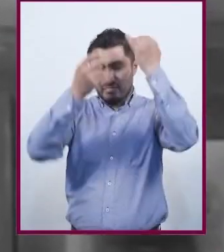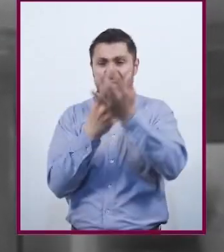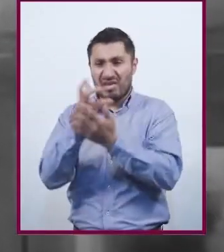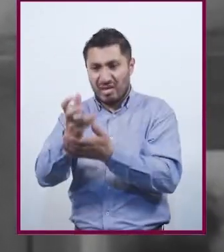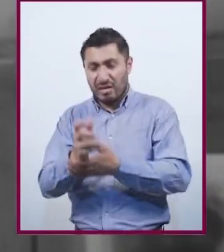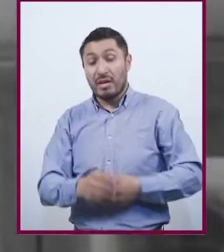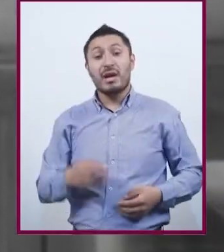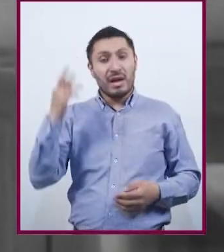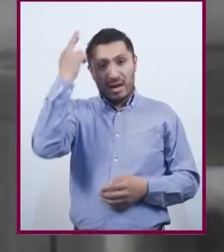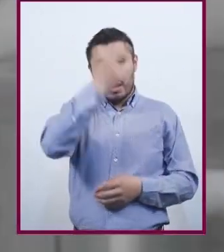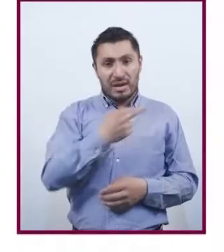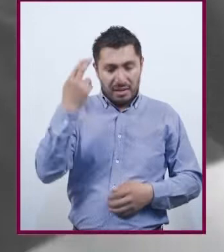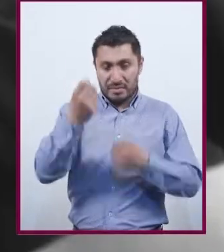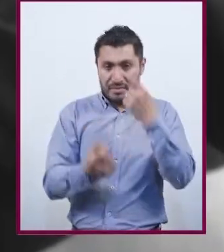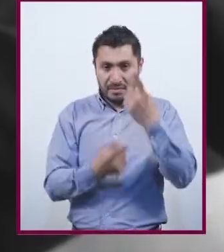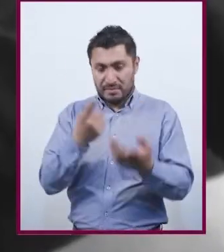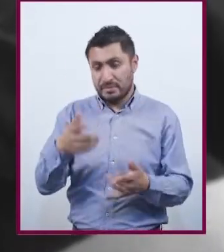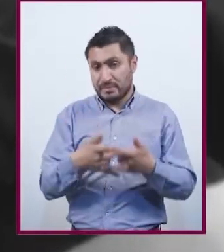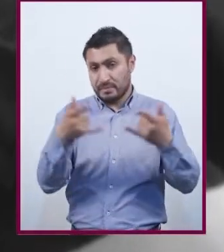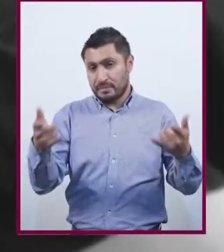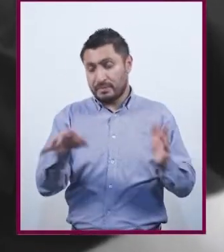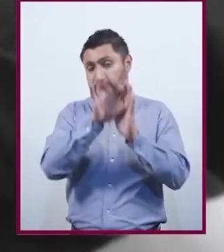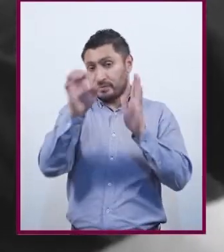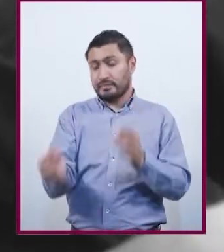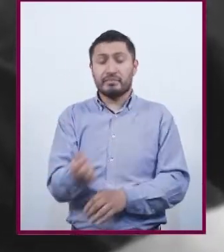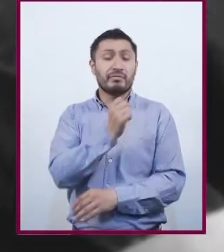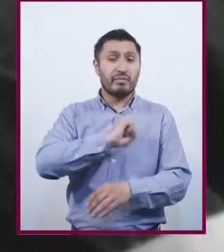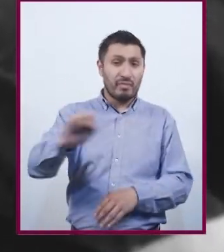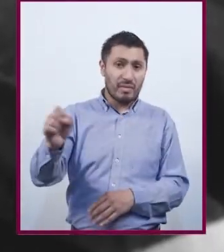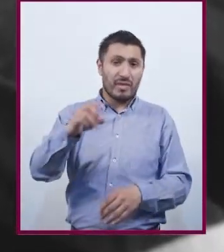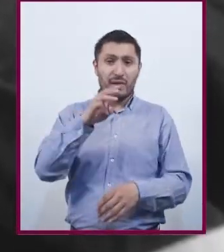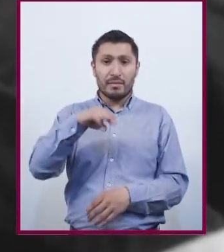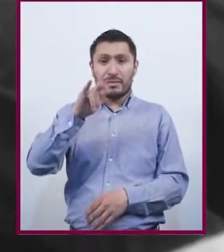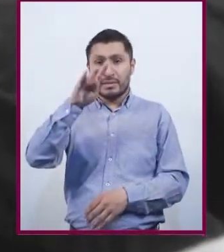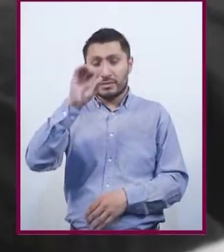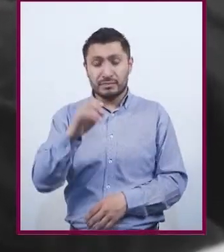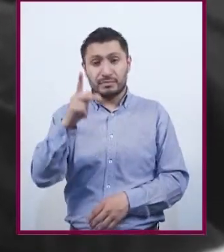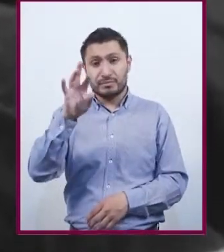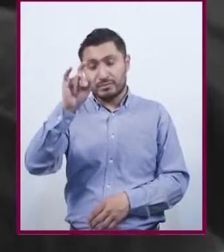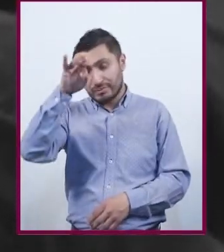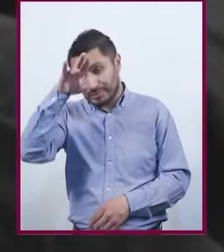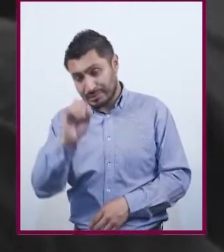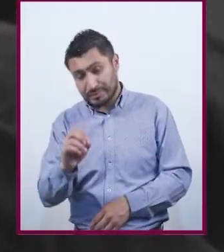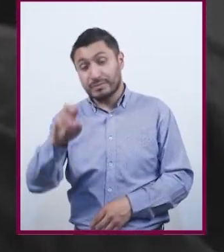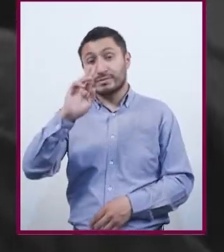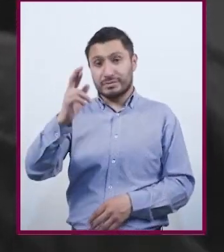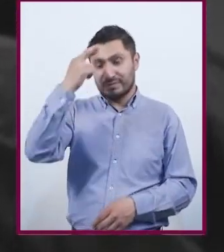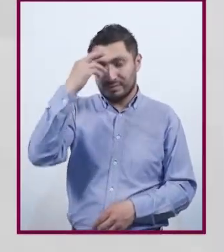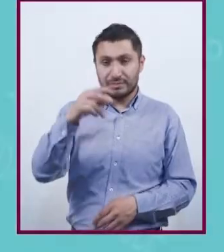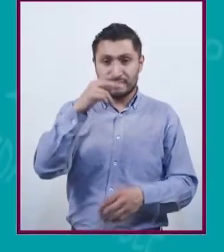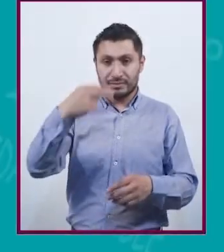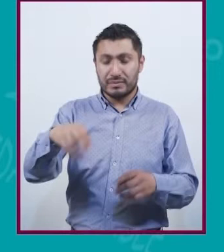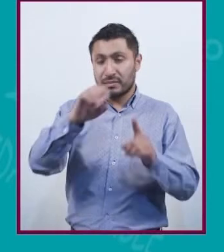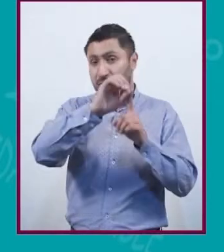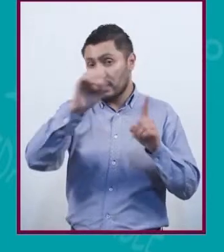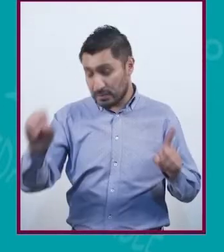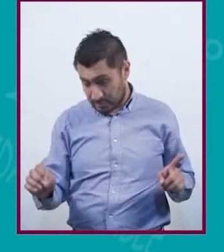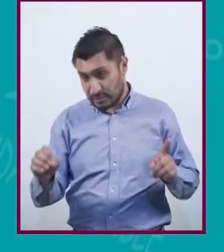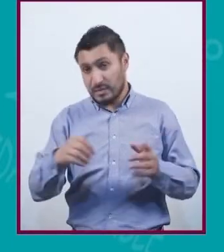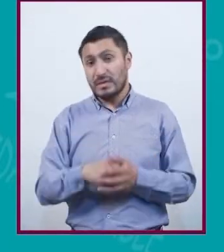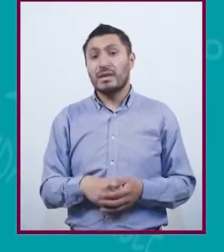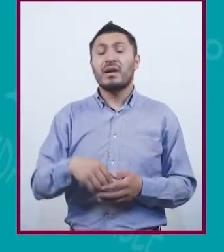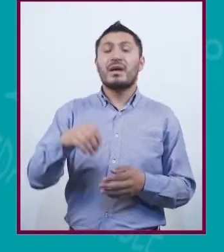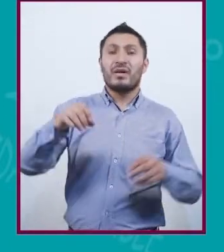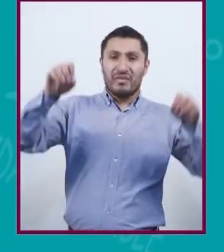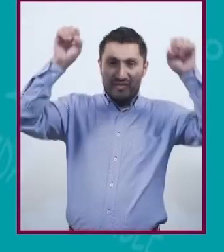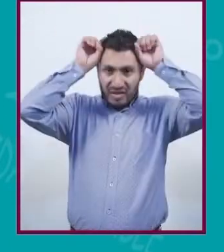fantasía. Revisemos enseguida algunas de estas narraciones. El ejemplo famoso es el mito de Prometeo. No debemos olvidar que el